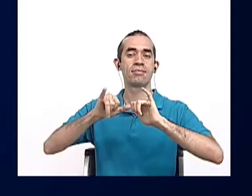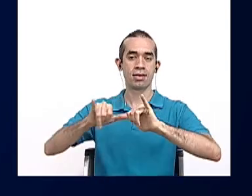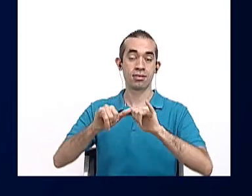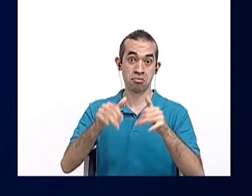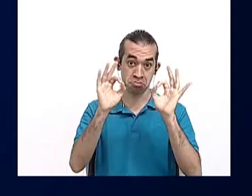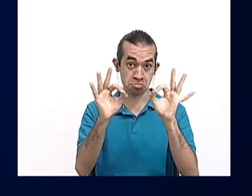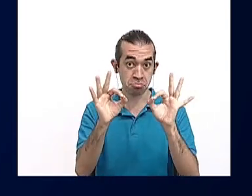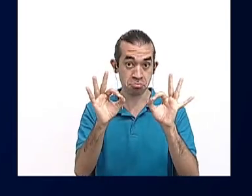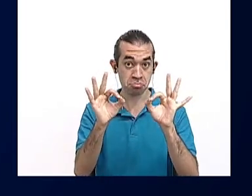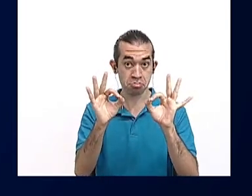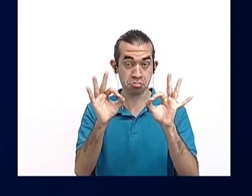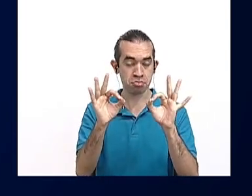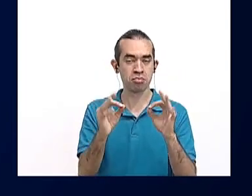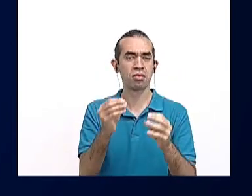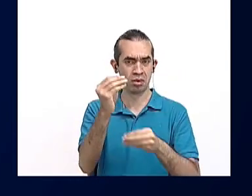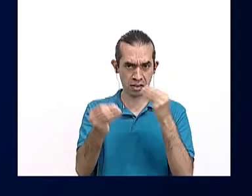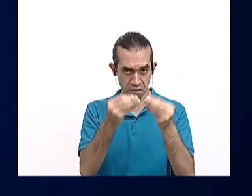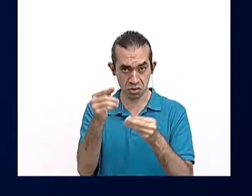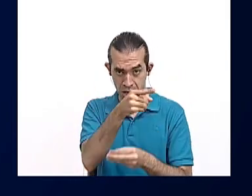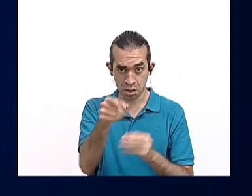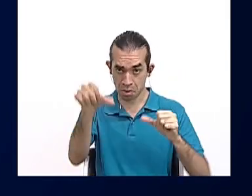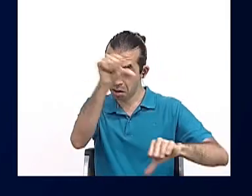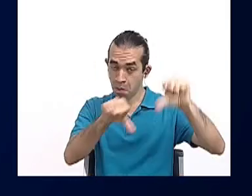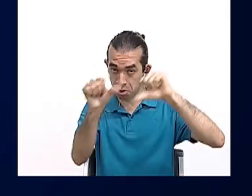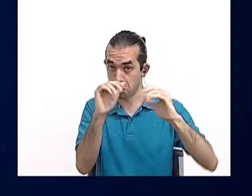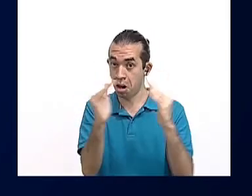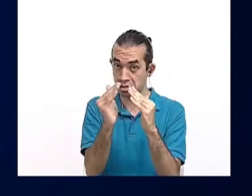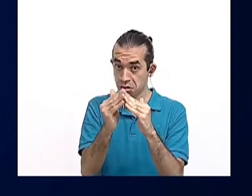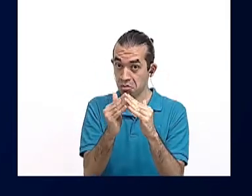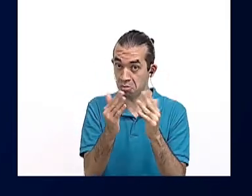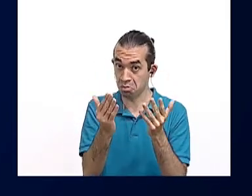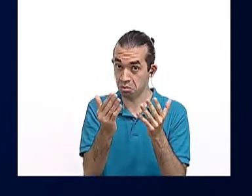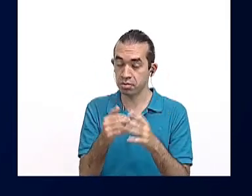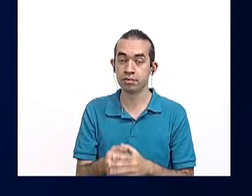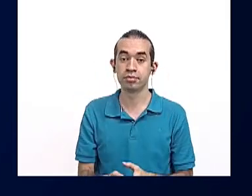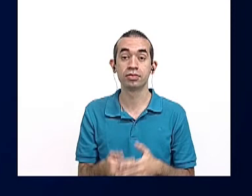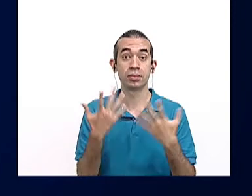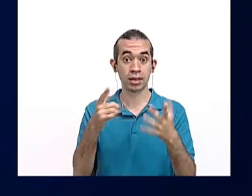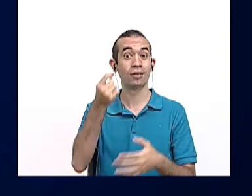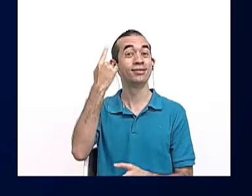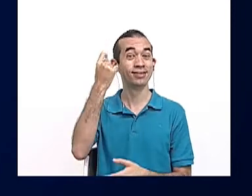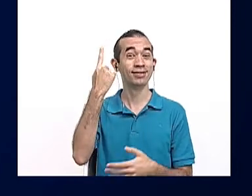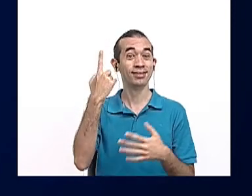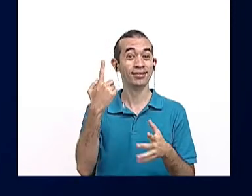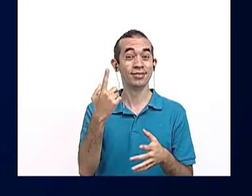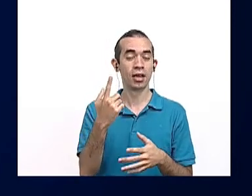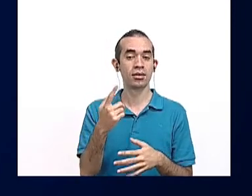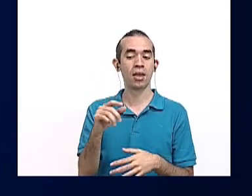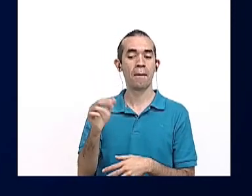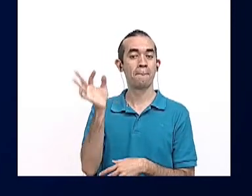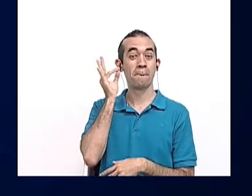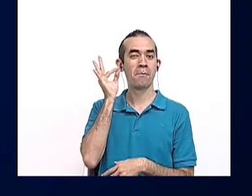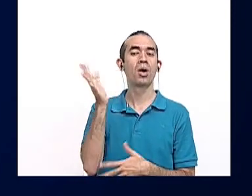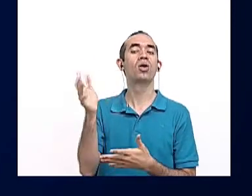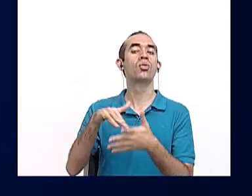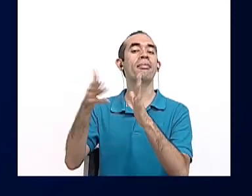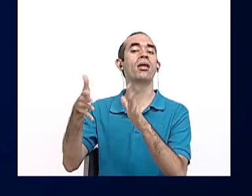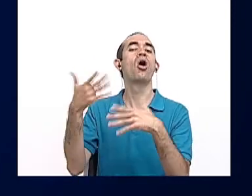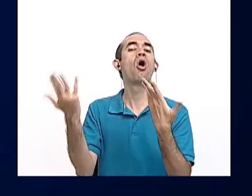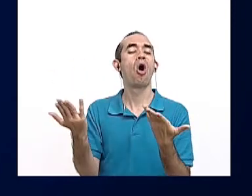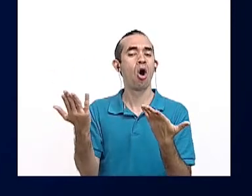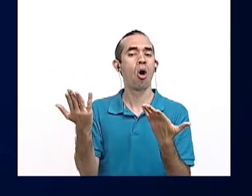pareció? ¿Van a realizar ese experimento en sus hogares? ¿Ya comprenden por qué Annalise frotó el globo con una